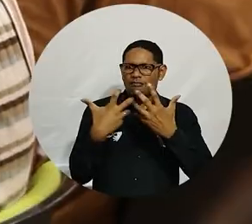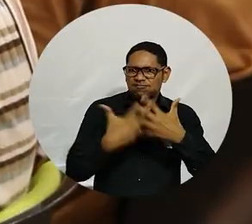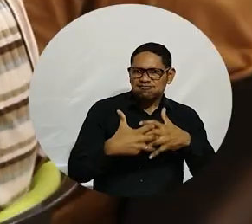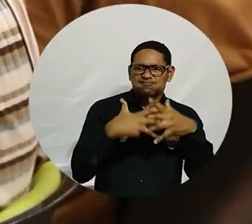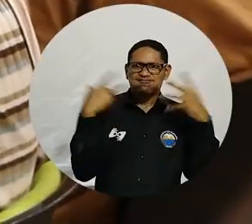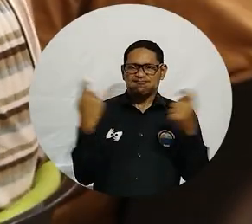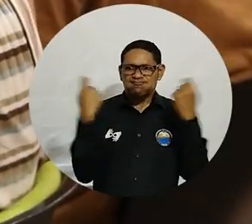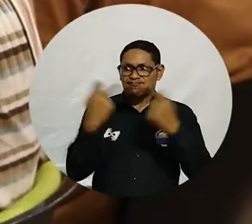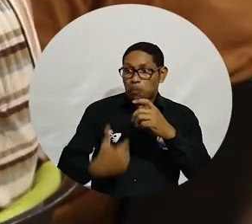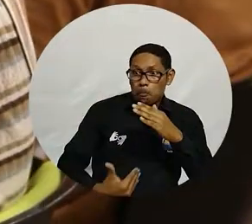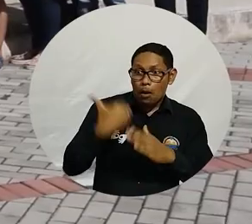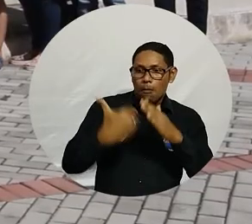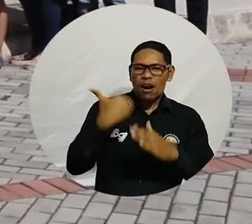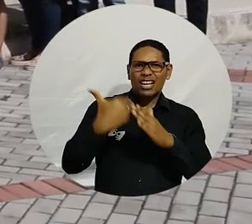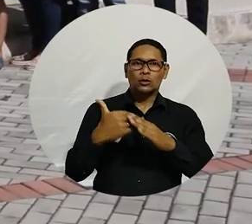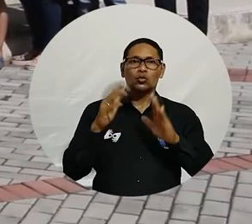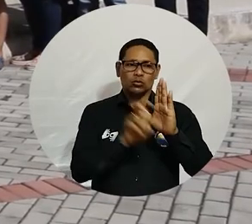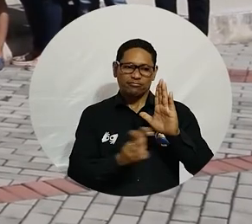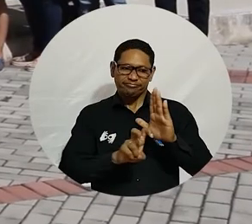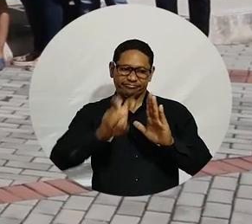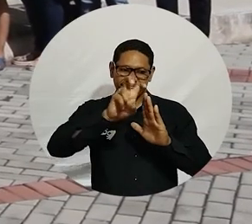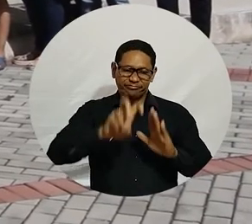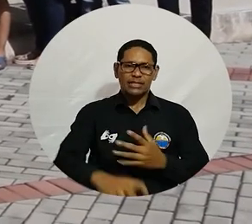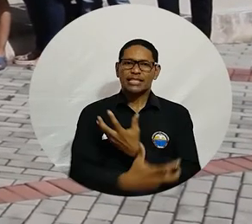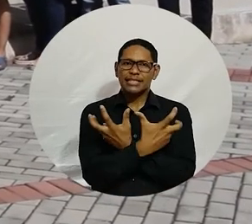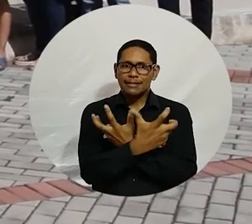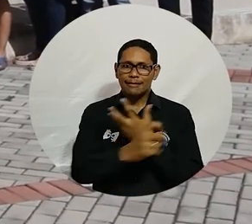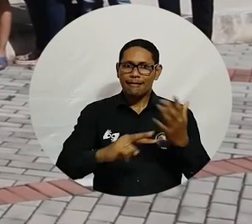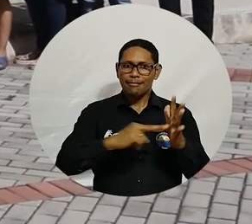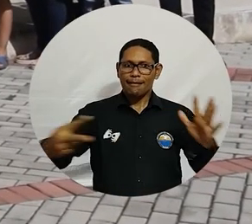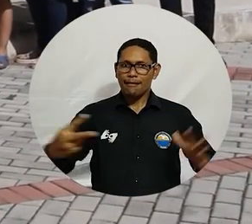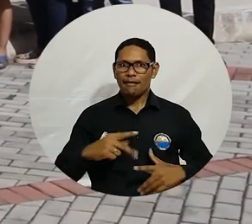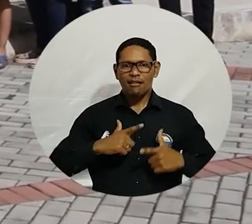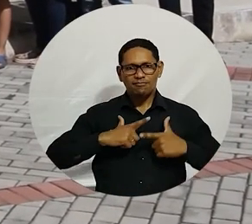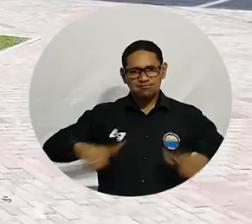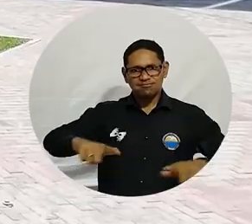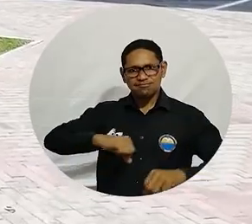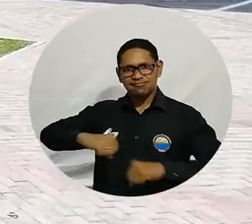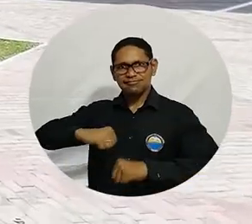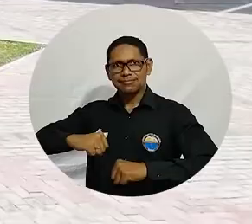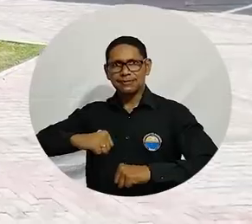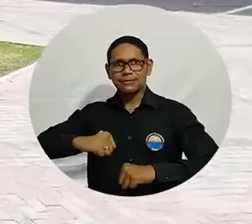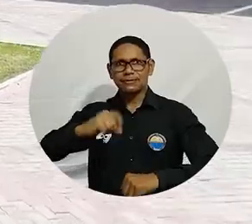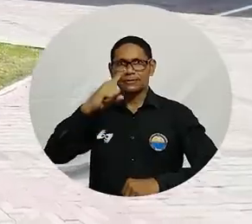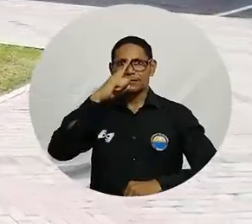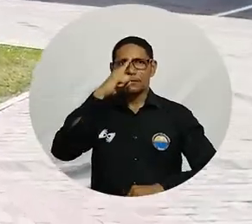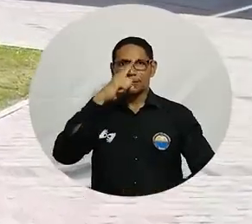formación en ciencia y tecnología y emprendimiento.